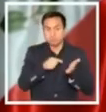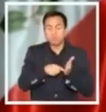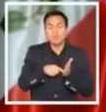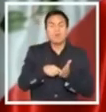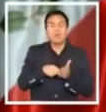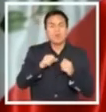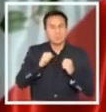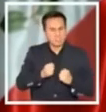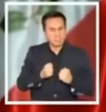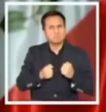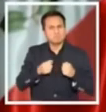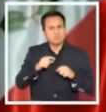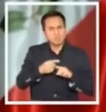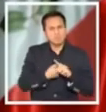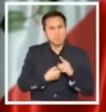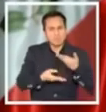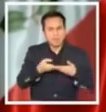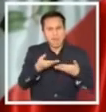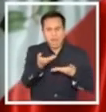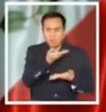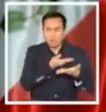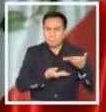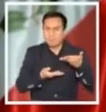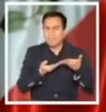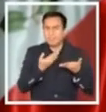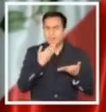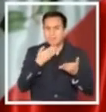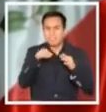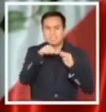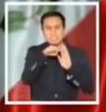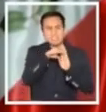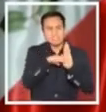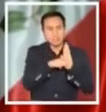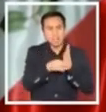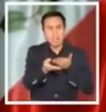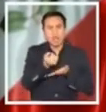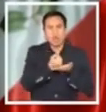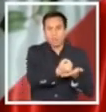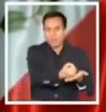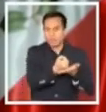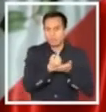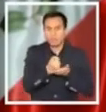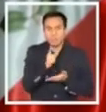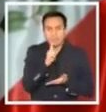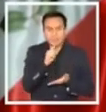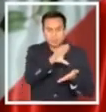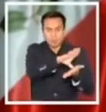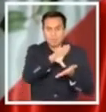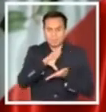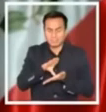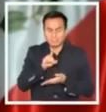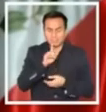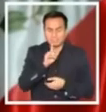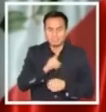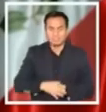volveremos a reforzar y actualizar justamente las instancias de colaboración que tenemos entre nuestros